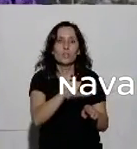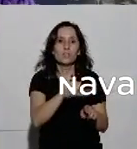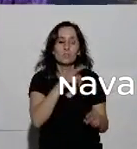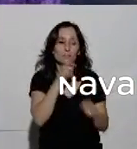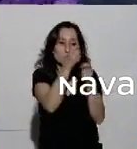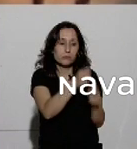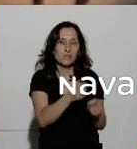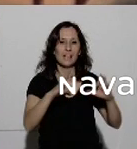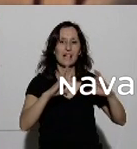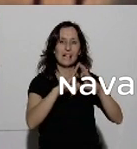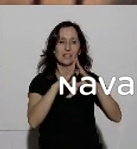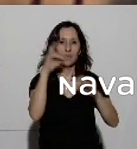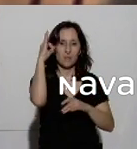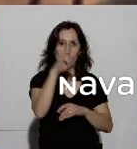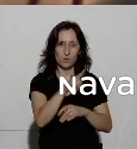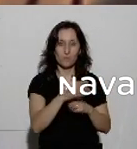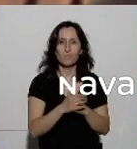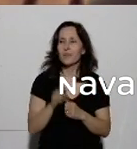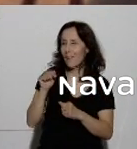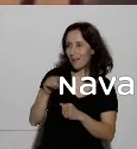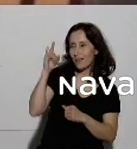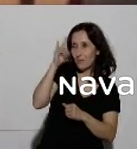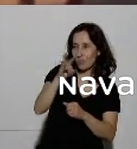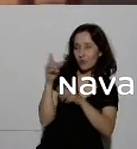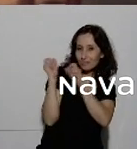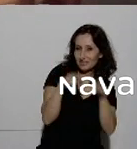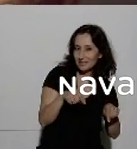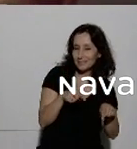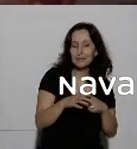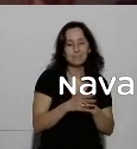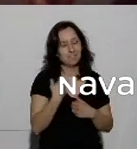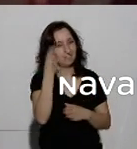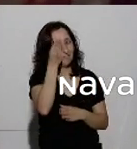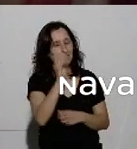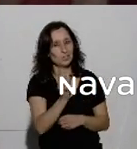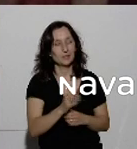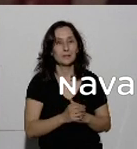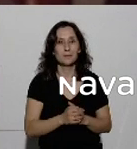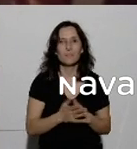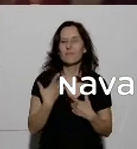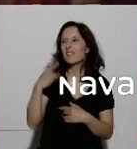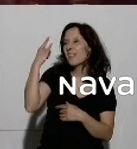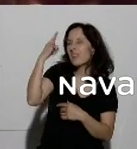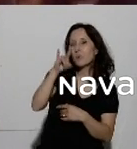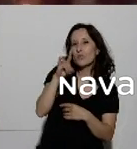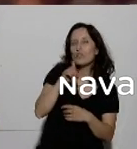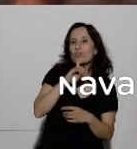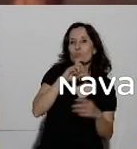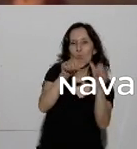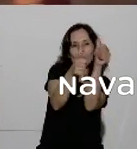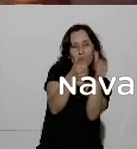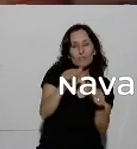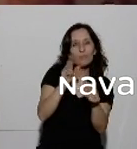del Demonio. ¿Y aquí ha llegado el demonio o no? No, yo no creo. ¿Qué es el demonio? ¿Cómo se representa el